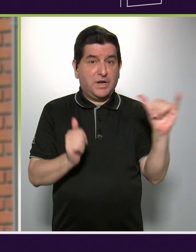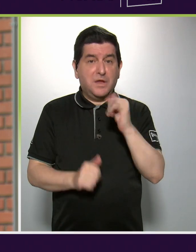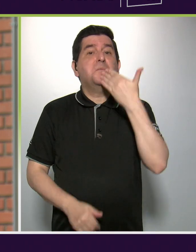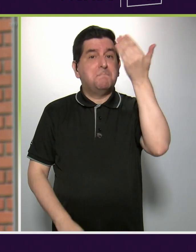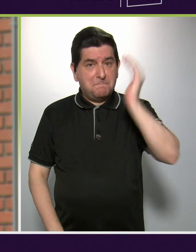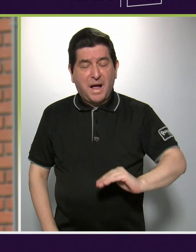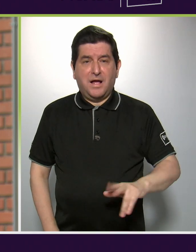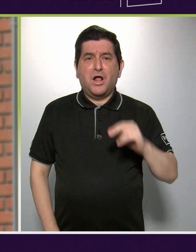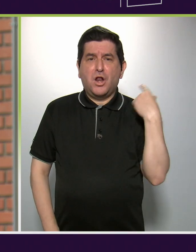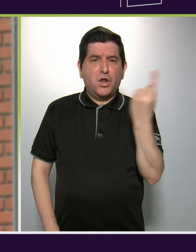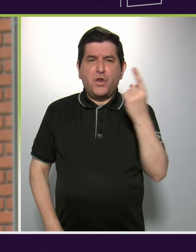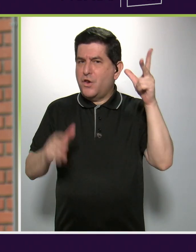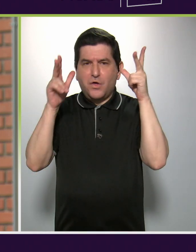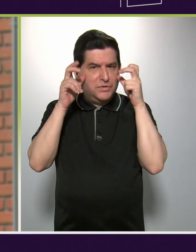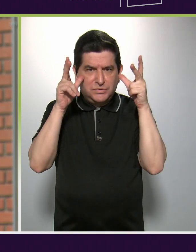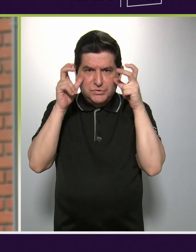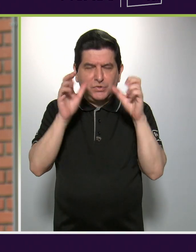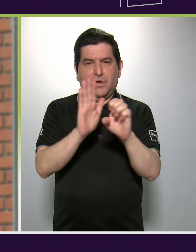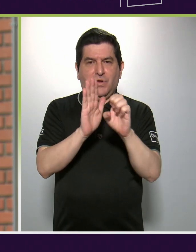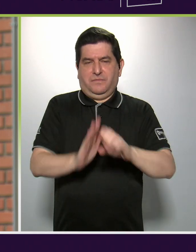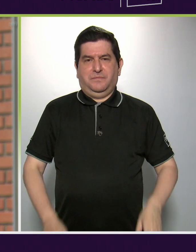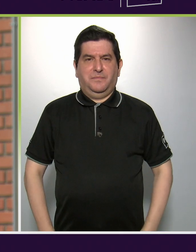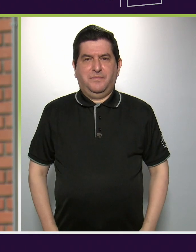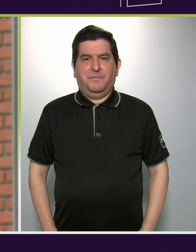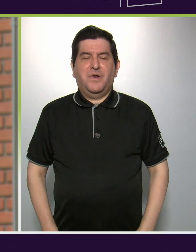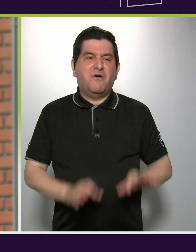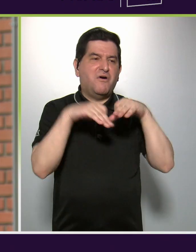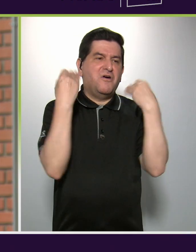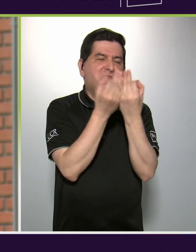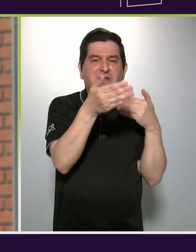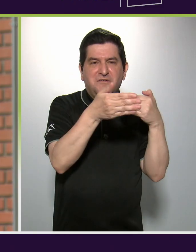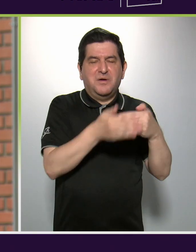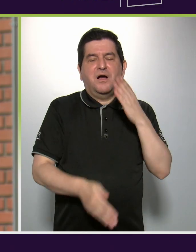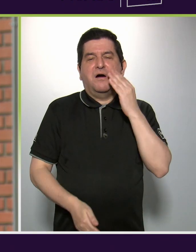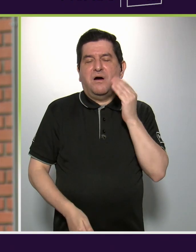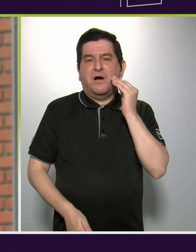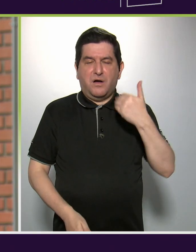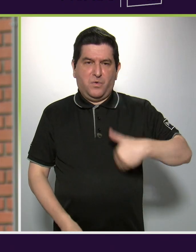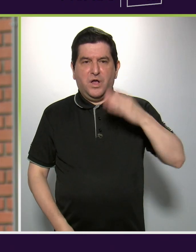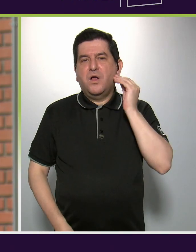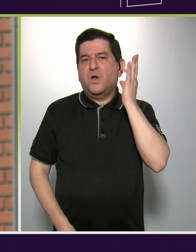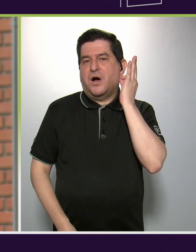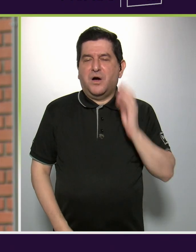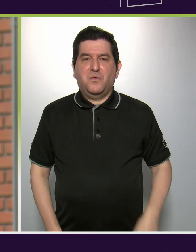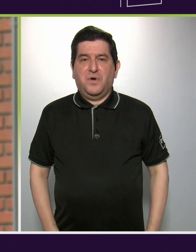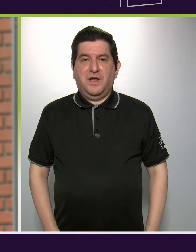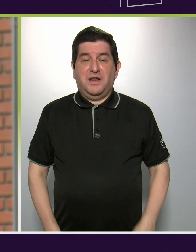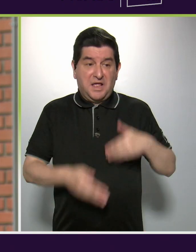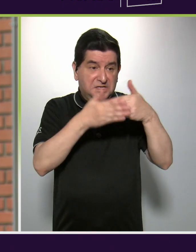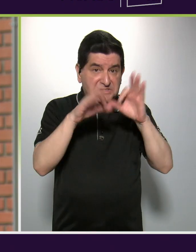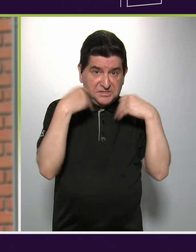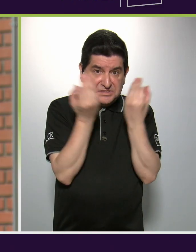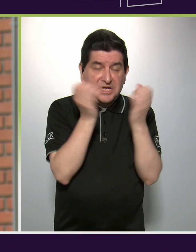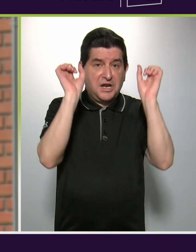pasando muy mal, más allá de la percepción, por ejemplo, de aquel familiar cercano, aquel abuelo o abuela que nosotros tenemos en nuestro núcleo familiar,